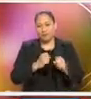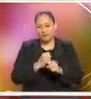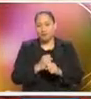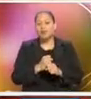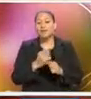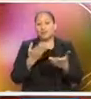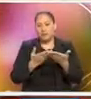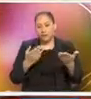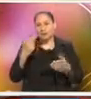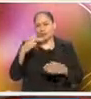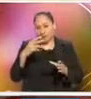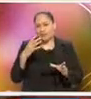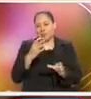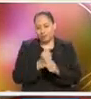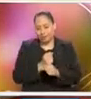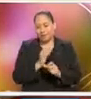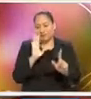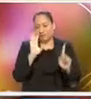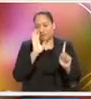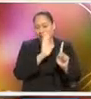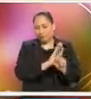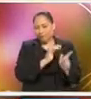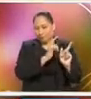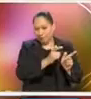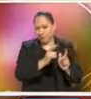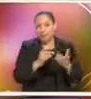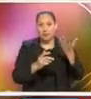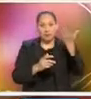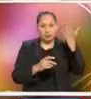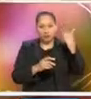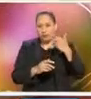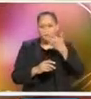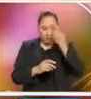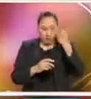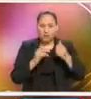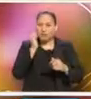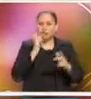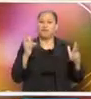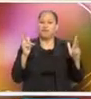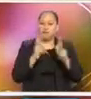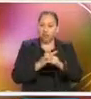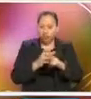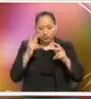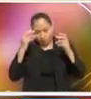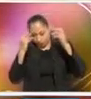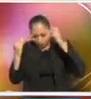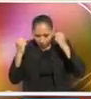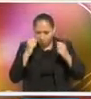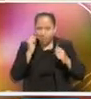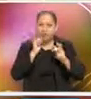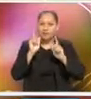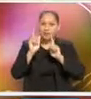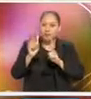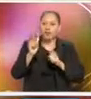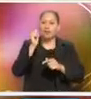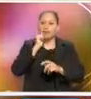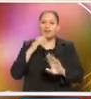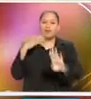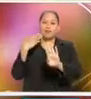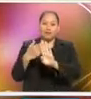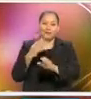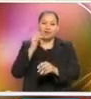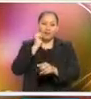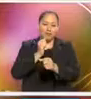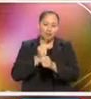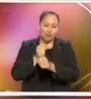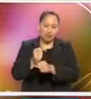día le han puesto nombre. Ok, ¿No? antes no sabíamos. Siempre ha habido peleas, siempre ha habido cosas, Claro. pero hoy ya finalmente le han puesto un nombre,